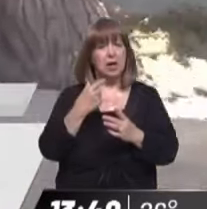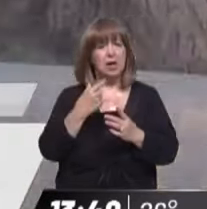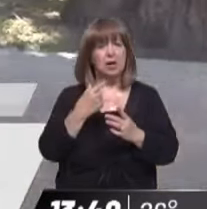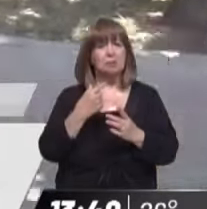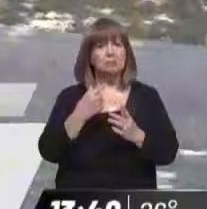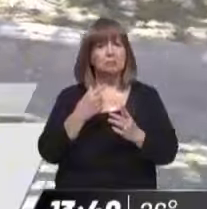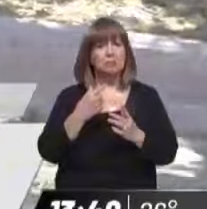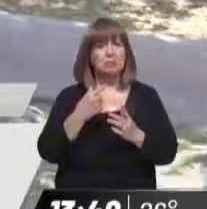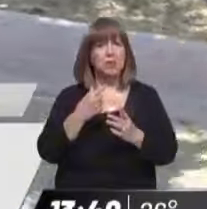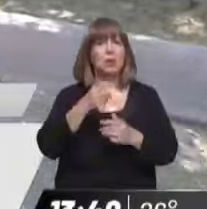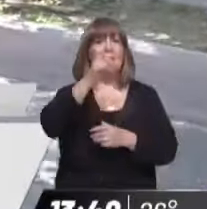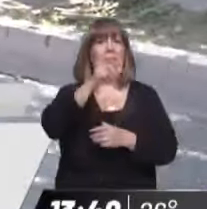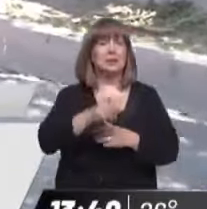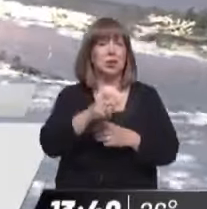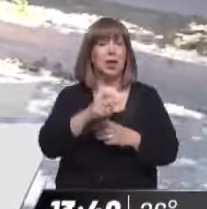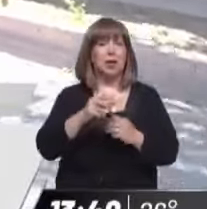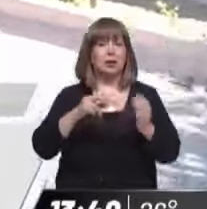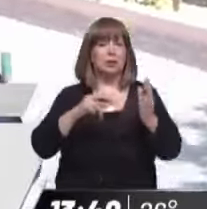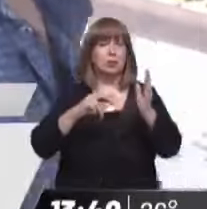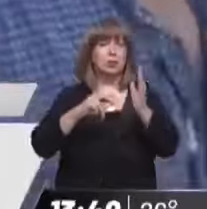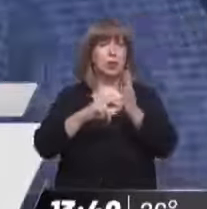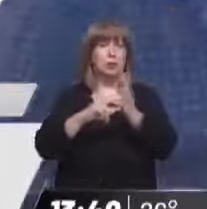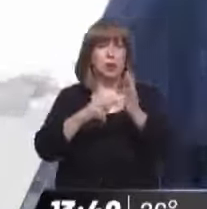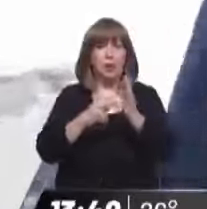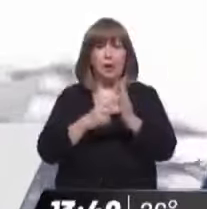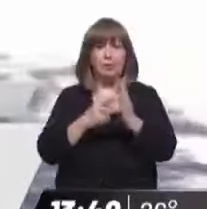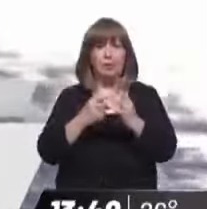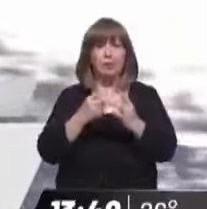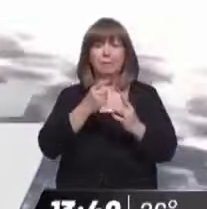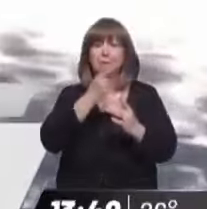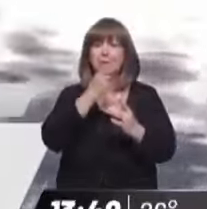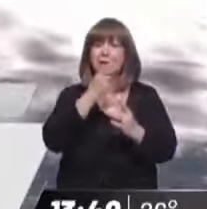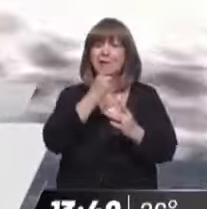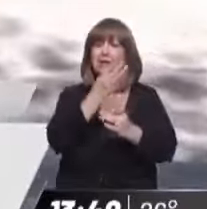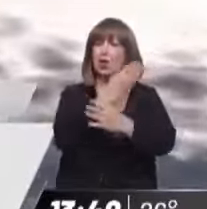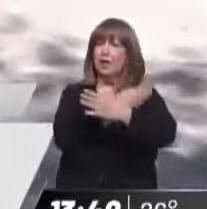problemitas, ¿viste? Pero claro, así tipo de discapacidad, pero no sabemos bien.